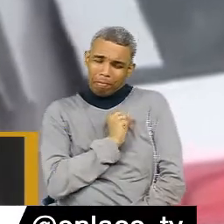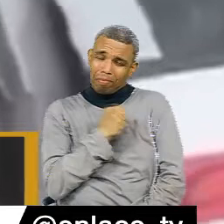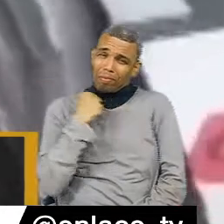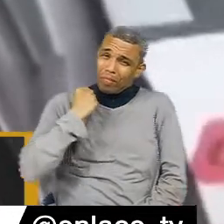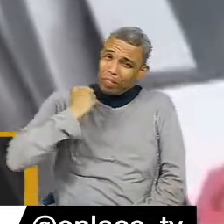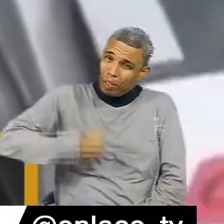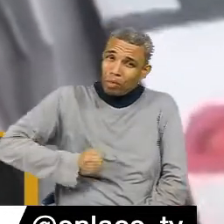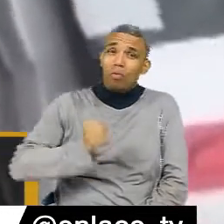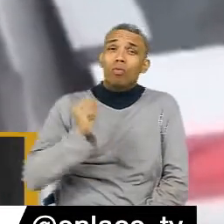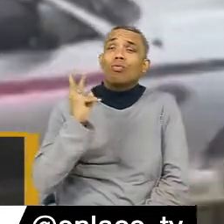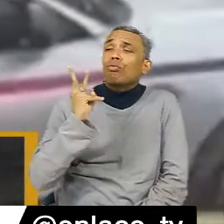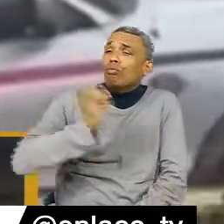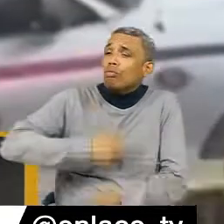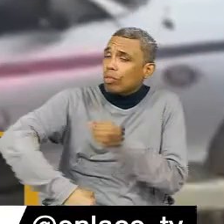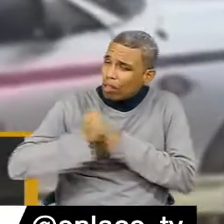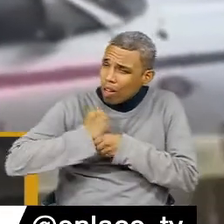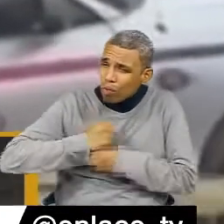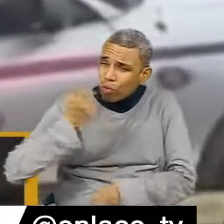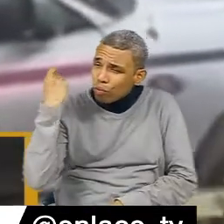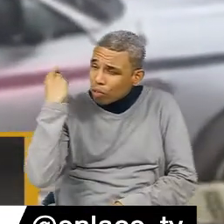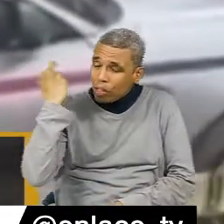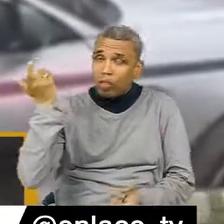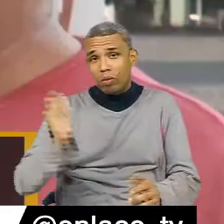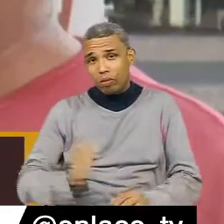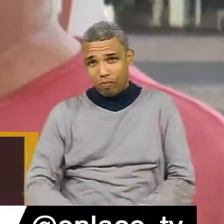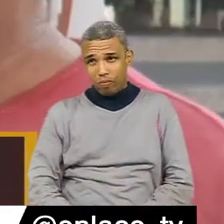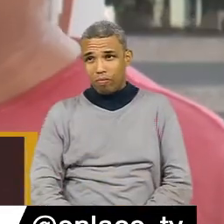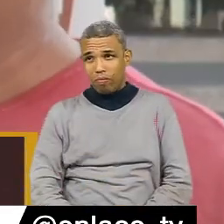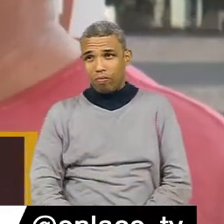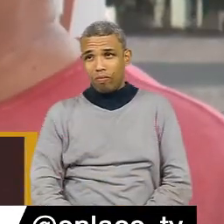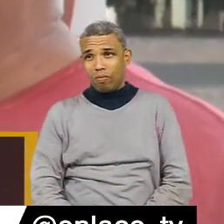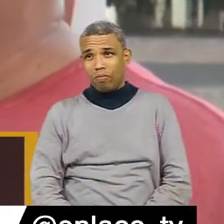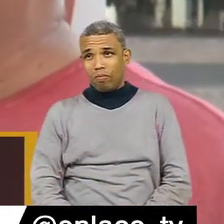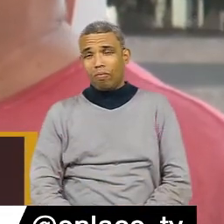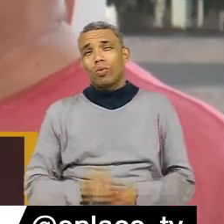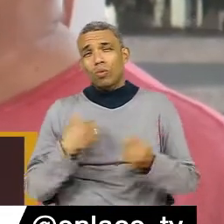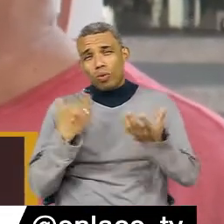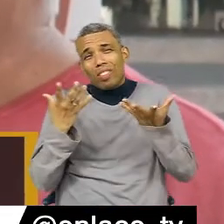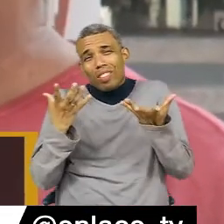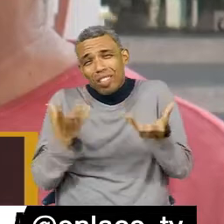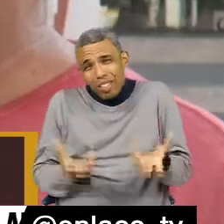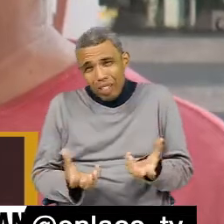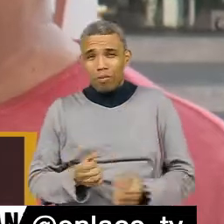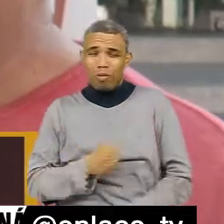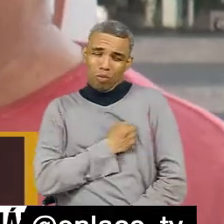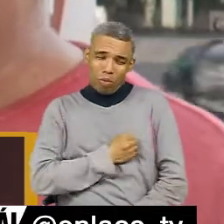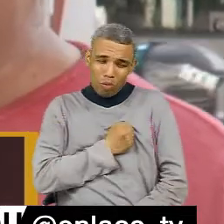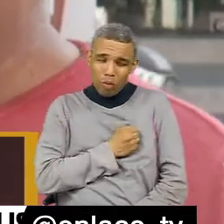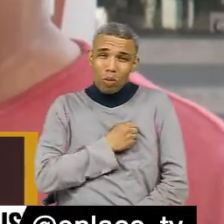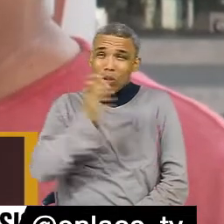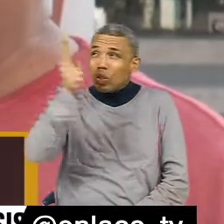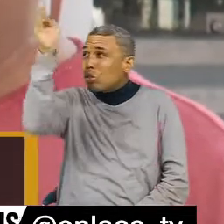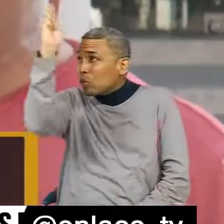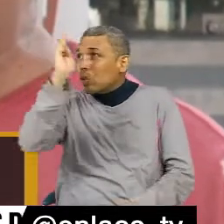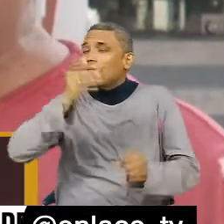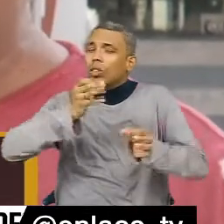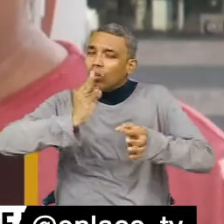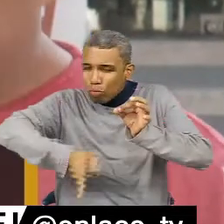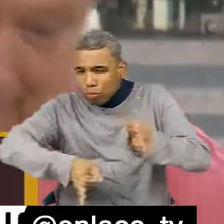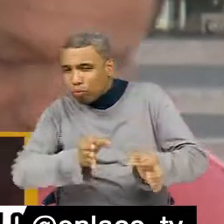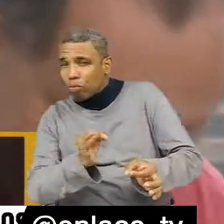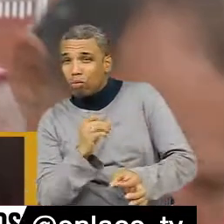hace 3 años. Y pues deseamos y pedimos, le pedimos la justicia divina que nos ayude a que